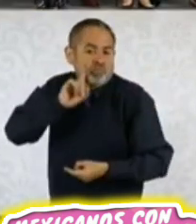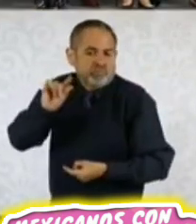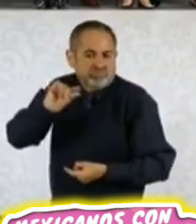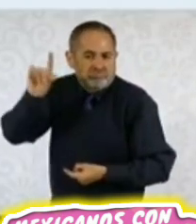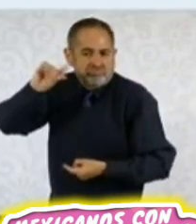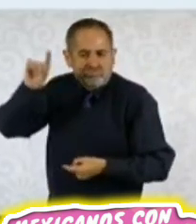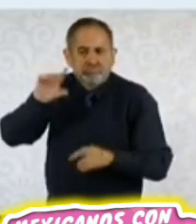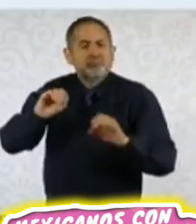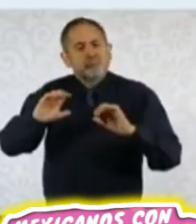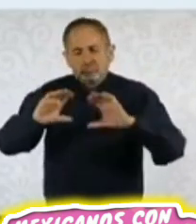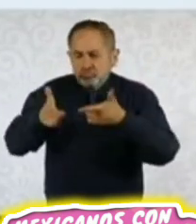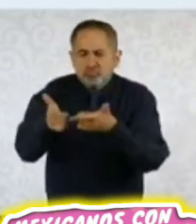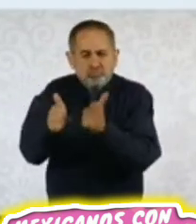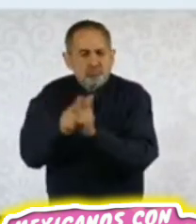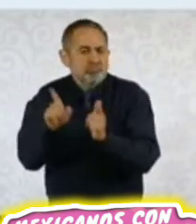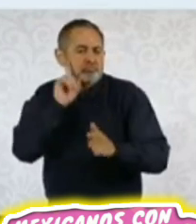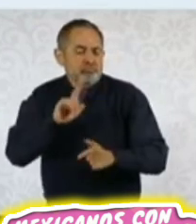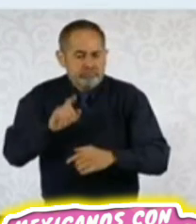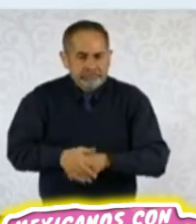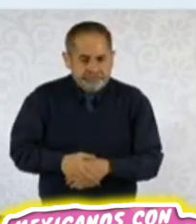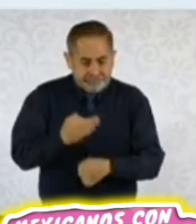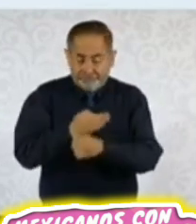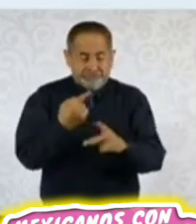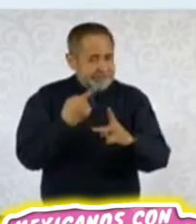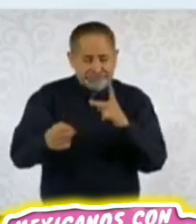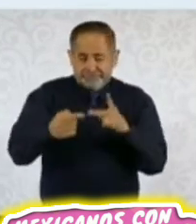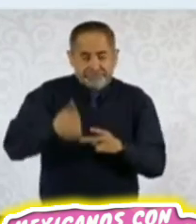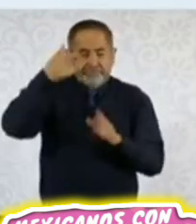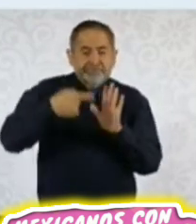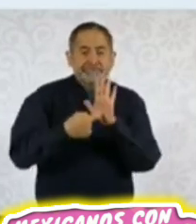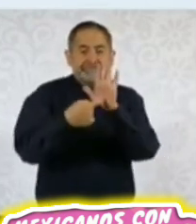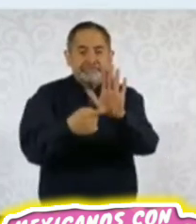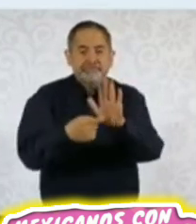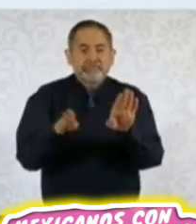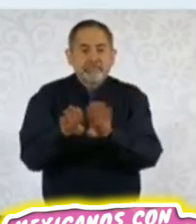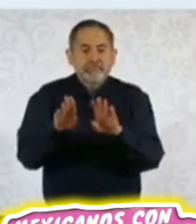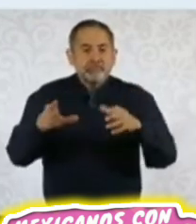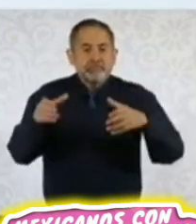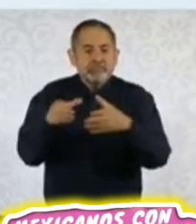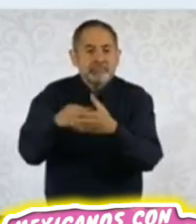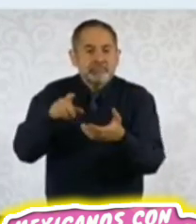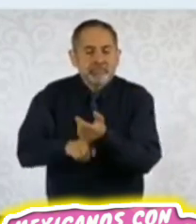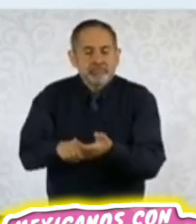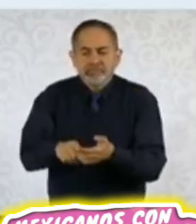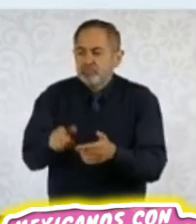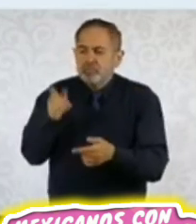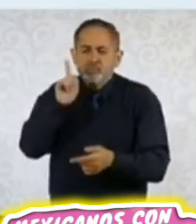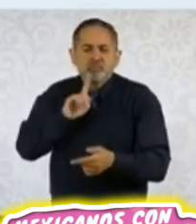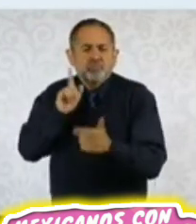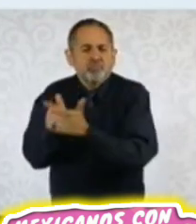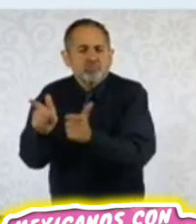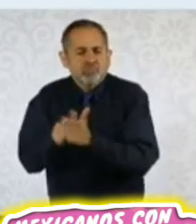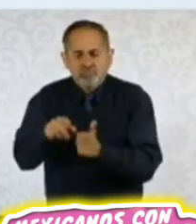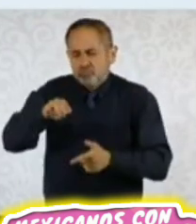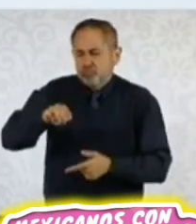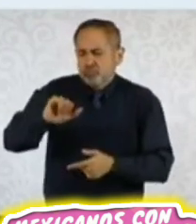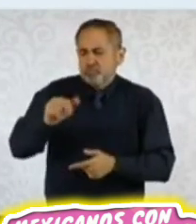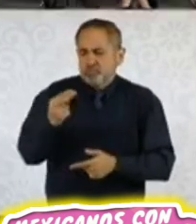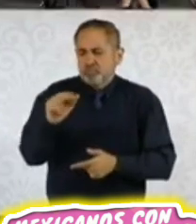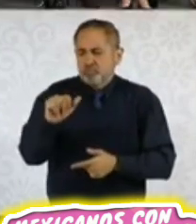colectivos de mujeres. En esta ocasión queremos iniciar con las amotinadas de Amiahuatlán. ¿Qué es esto?